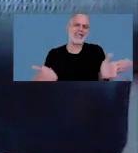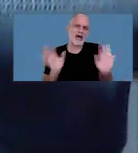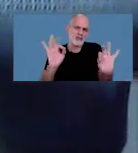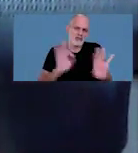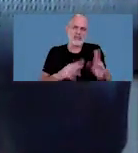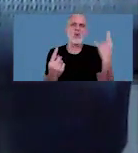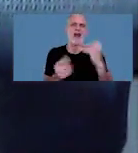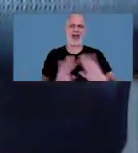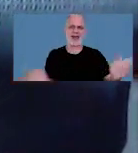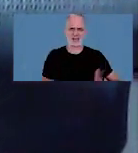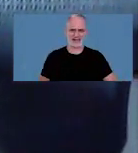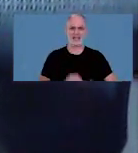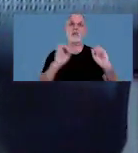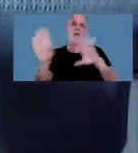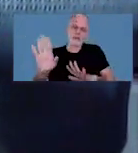bien.